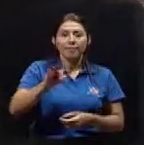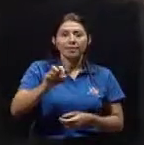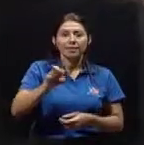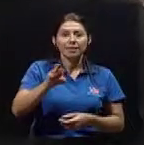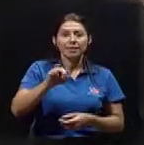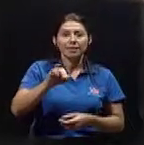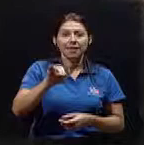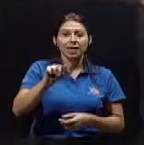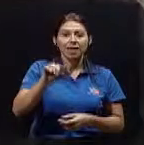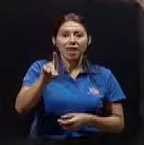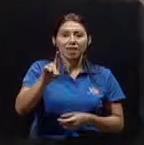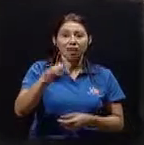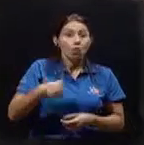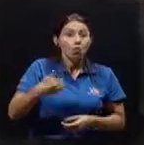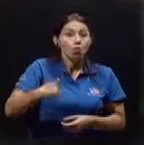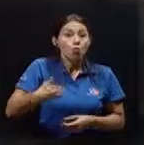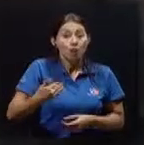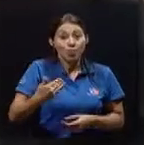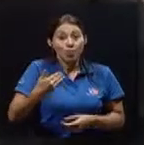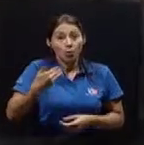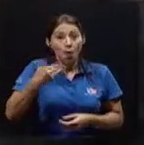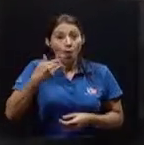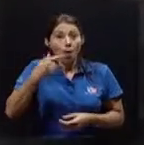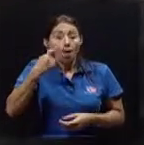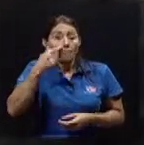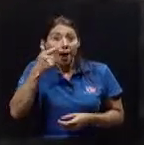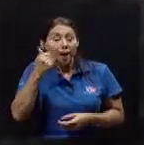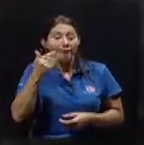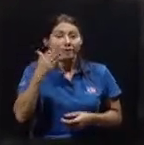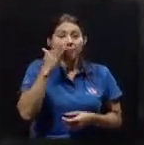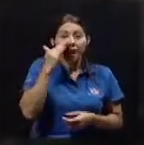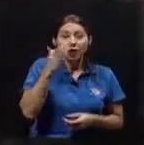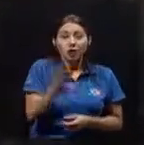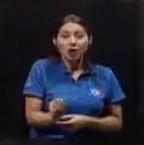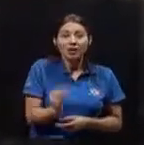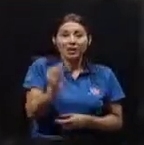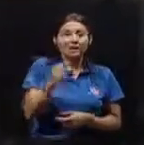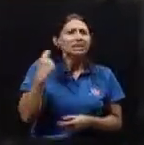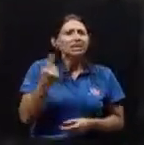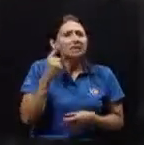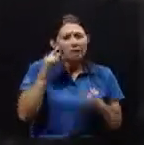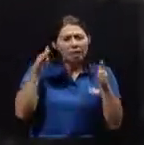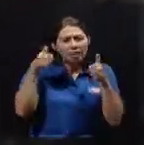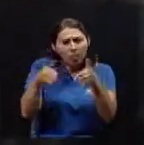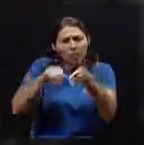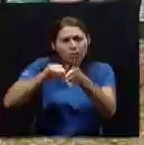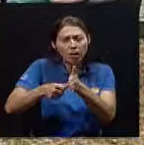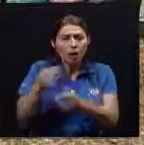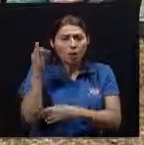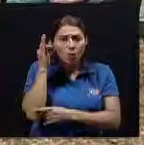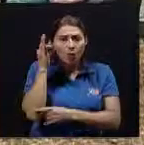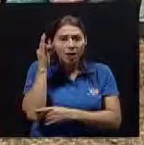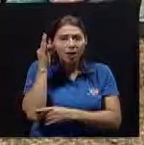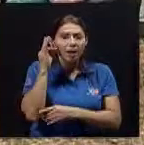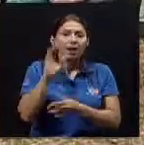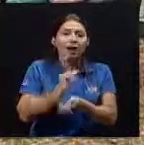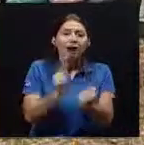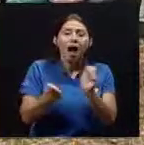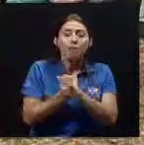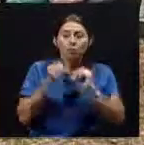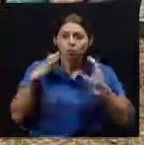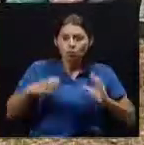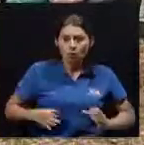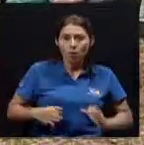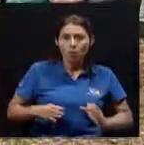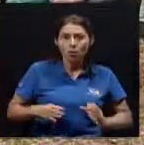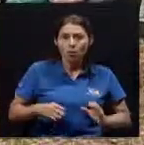abocamos también a hablar en las mujeres, ¿verdad?, el cambio fisiológico, y me gustaría también retomar como ese aspecto. Hay algo importantísimo, que eso que estás